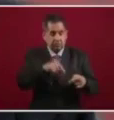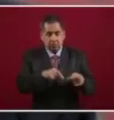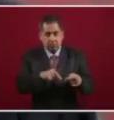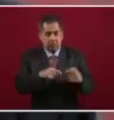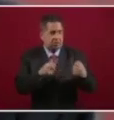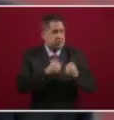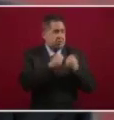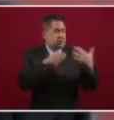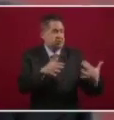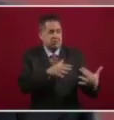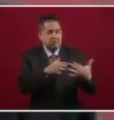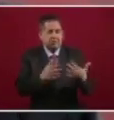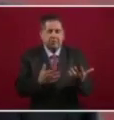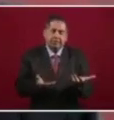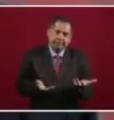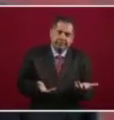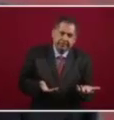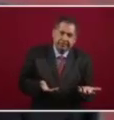la guerra,